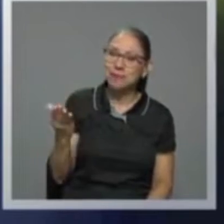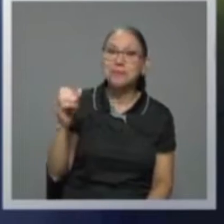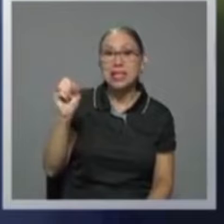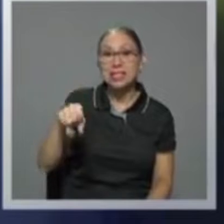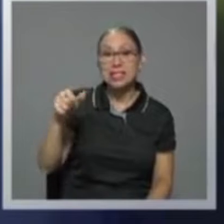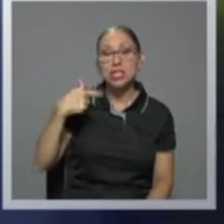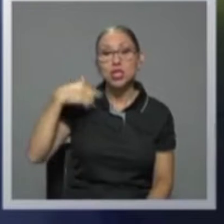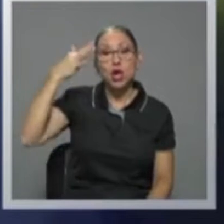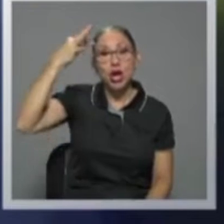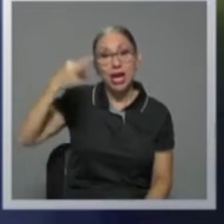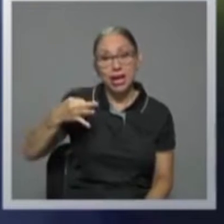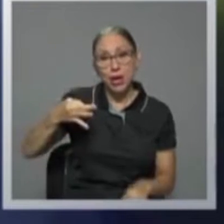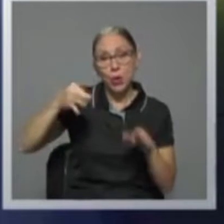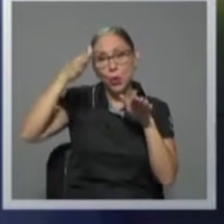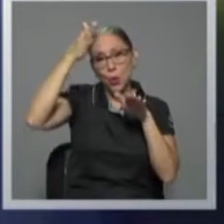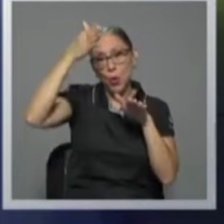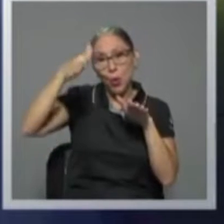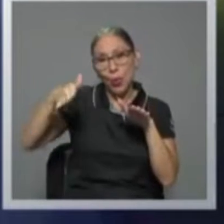la Contraloría